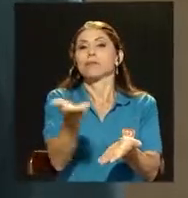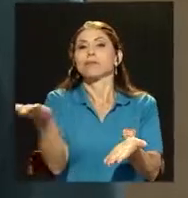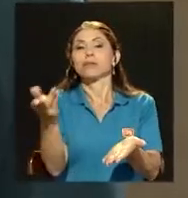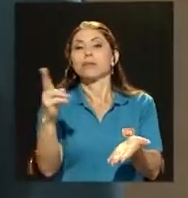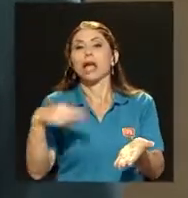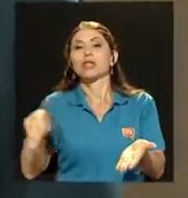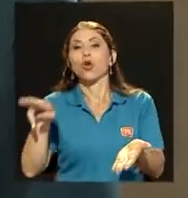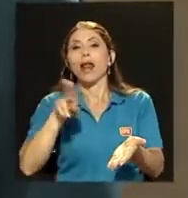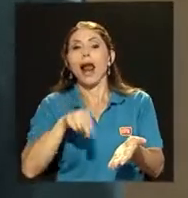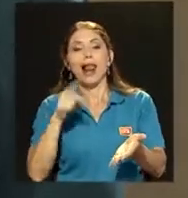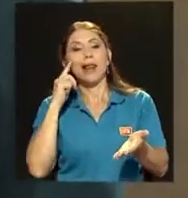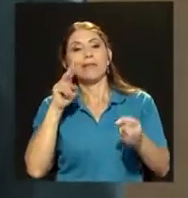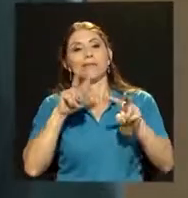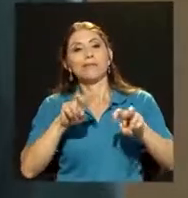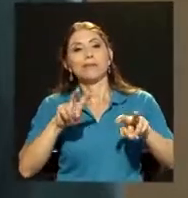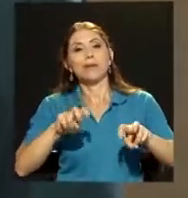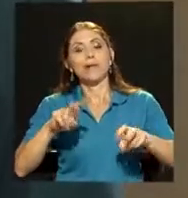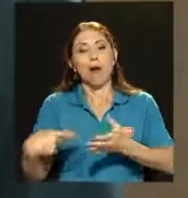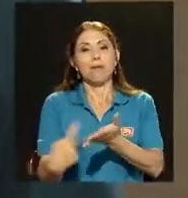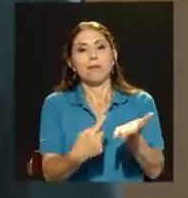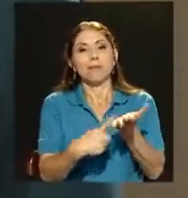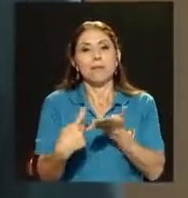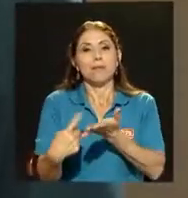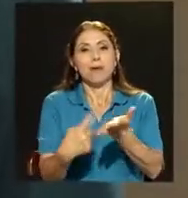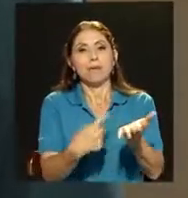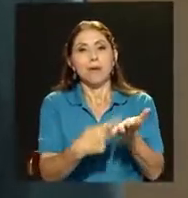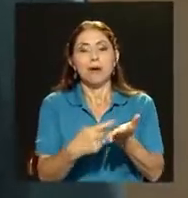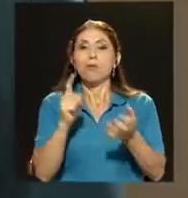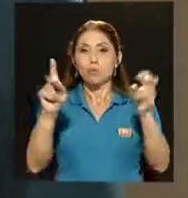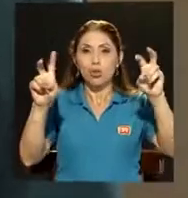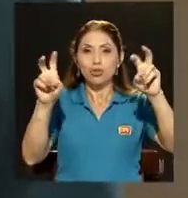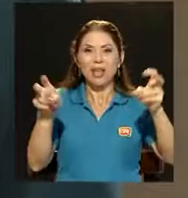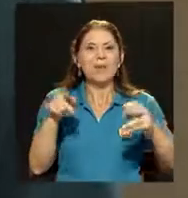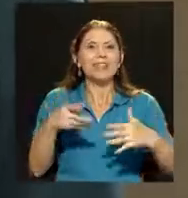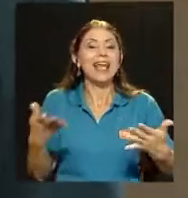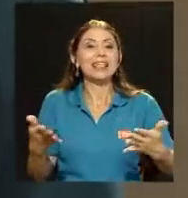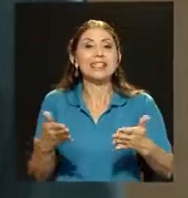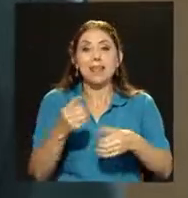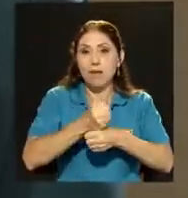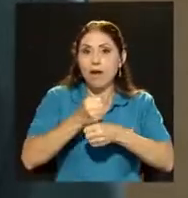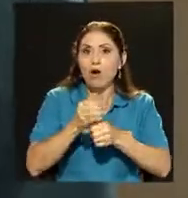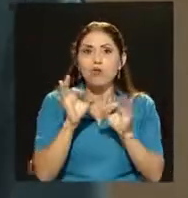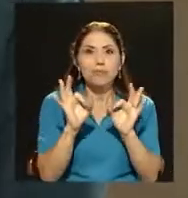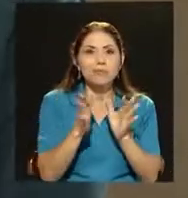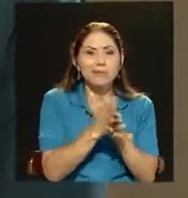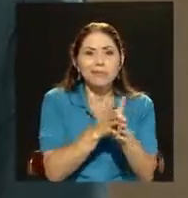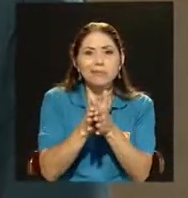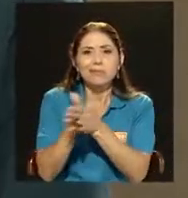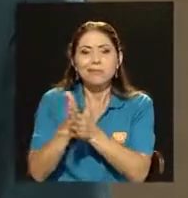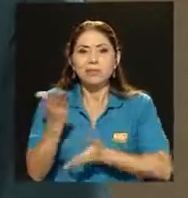es la eficiencia en los servicios públicos, tomando en consideración